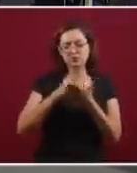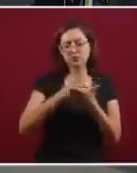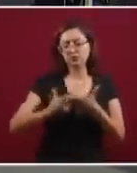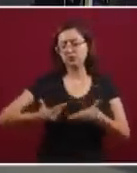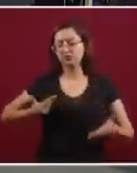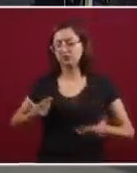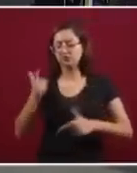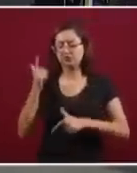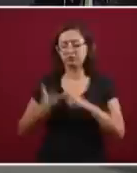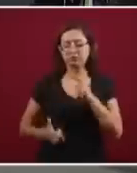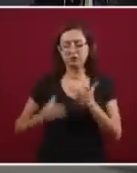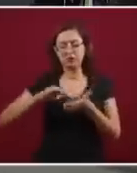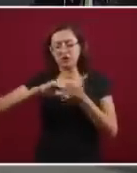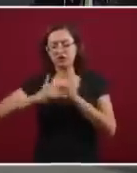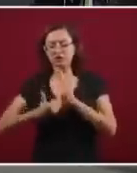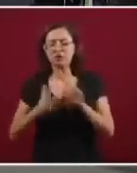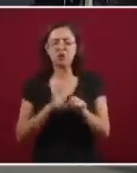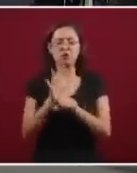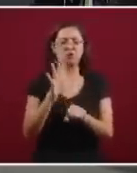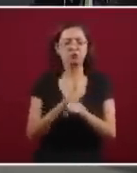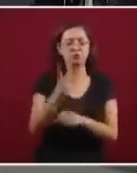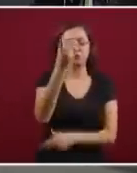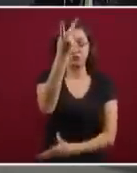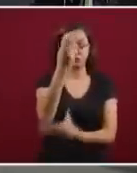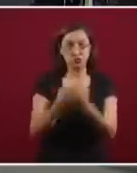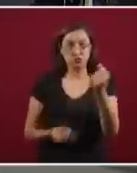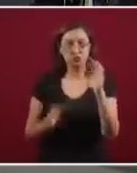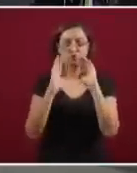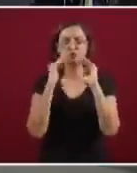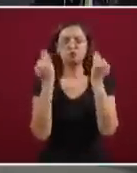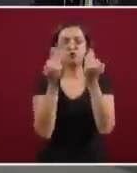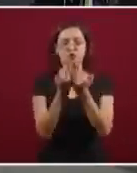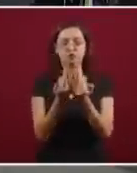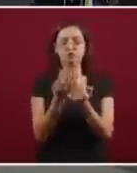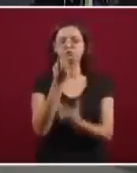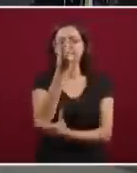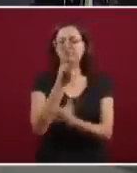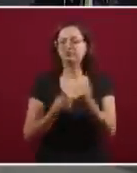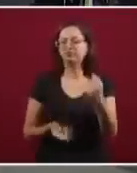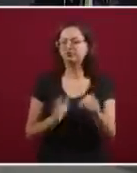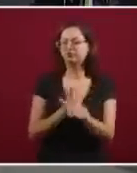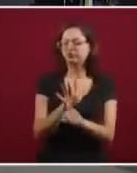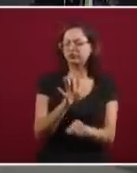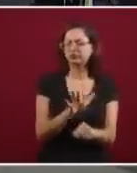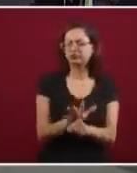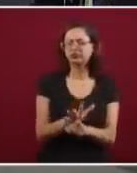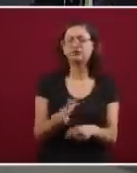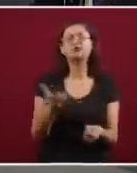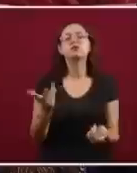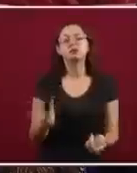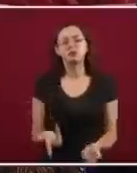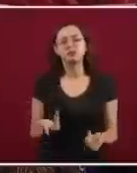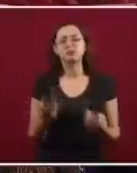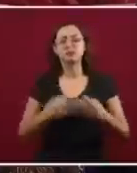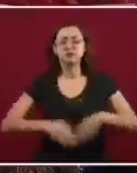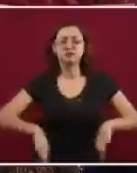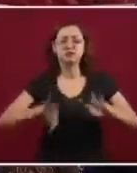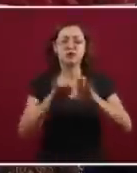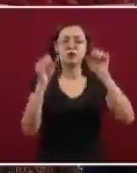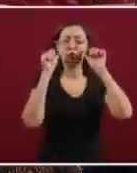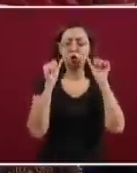tiene un enfoque combinado y tiene un enfoque combinado porque necesitamos atender